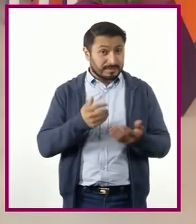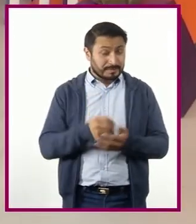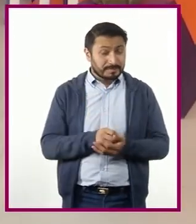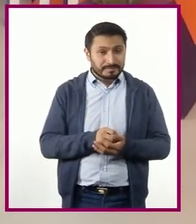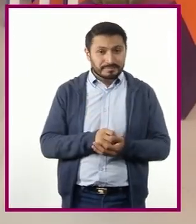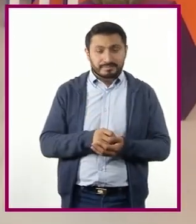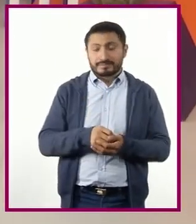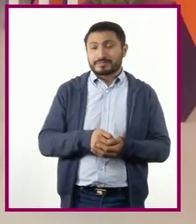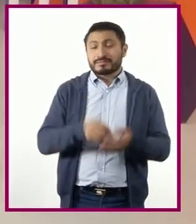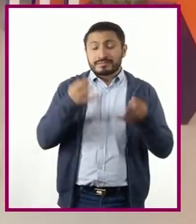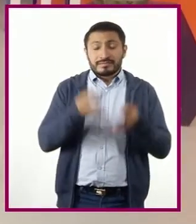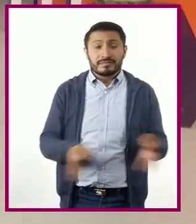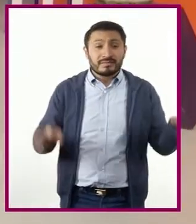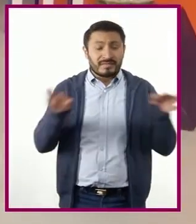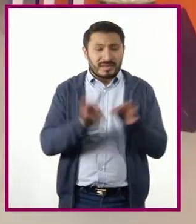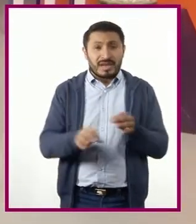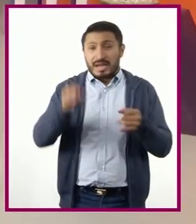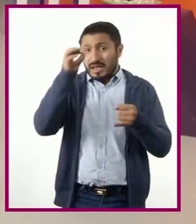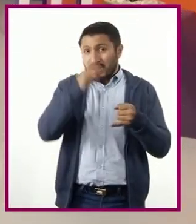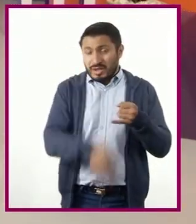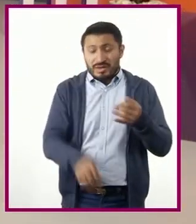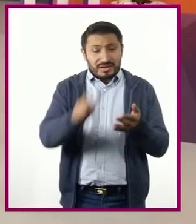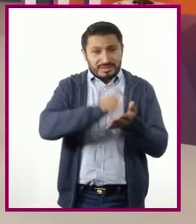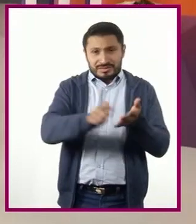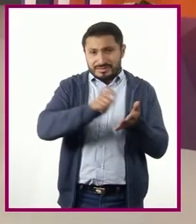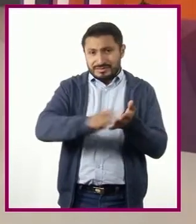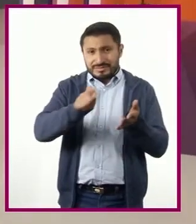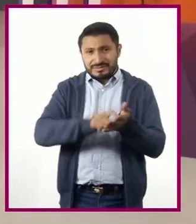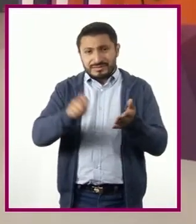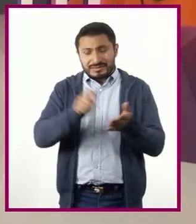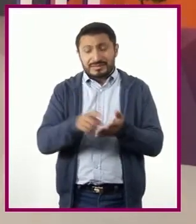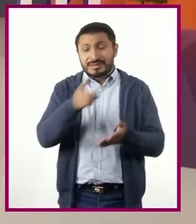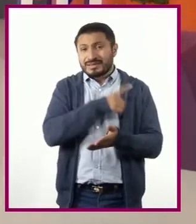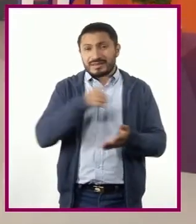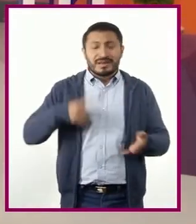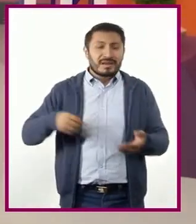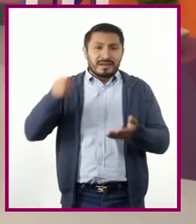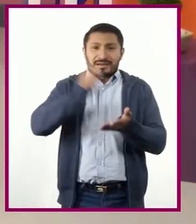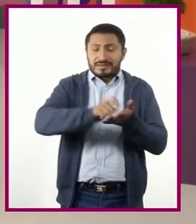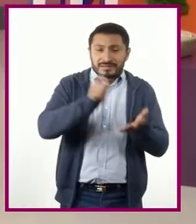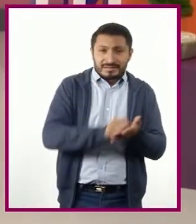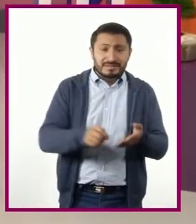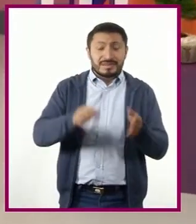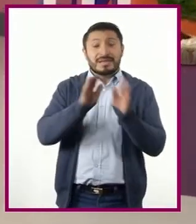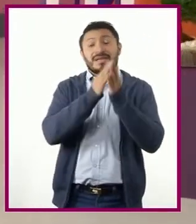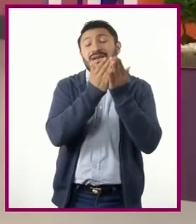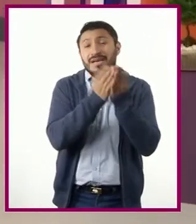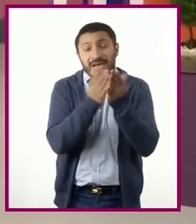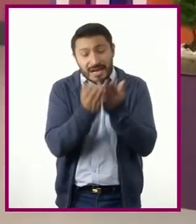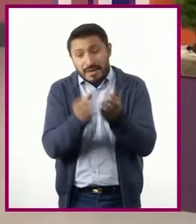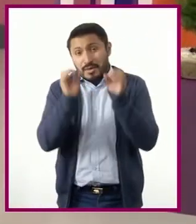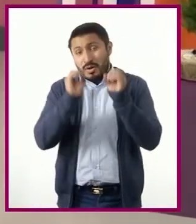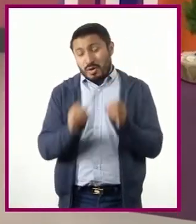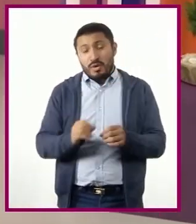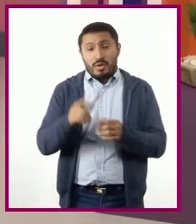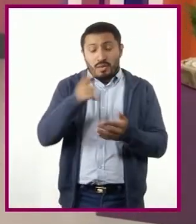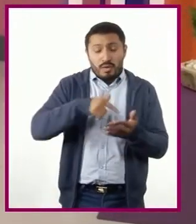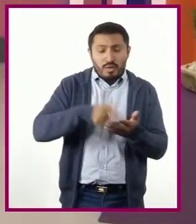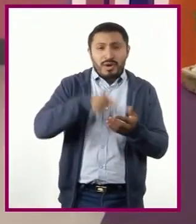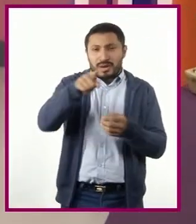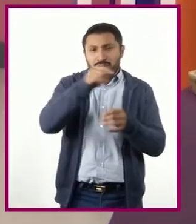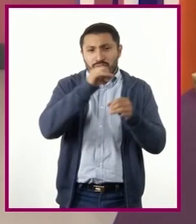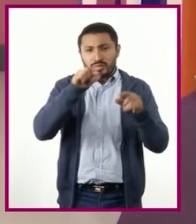Un dato importante es que al final de nuestro escrito se deben agregar las referencias de libros o fuentes electrónicas que